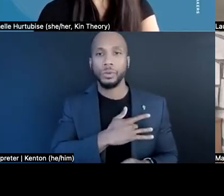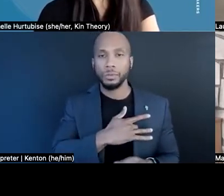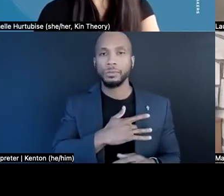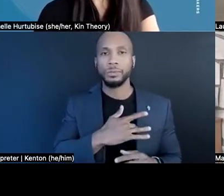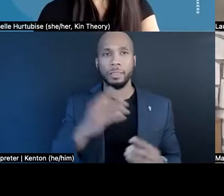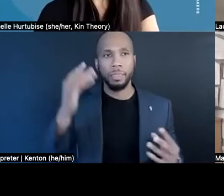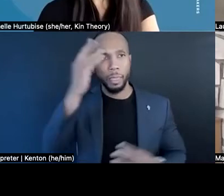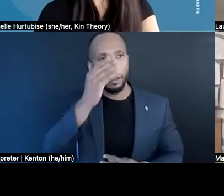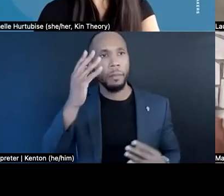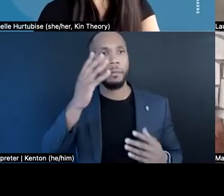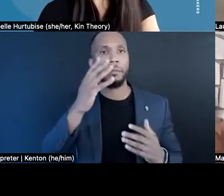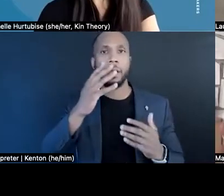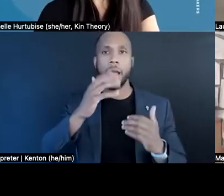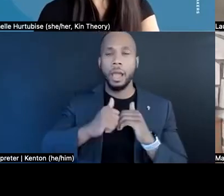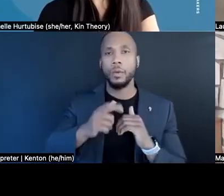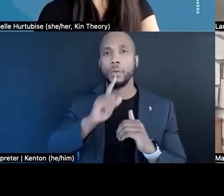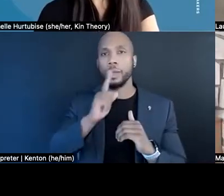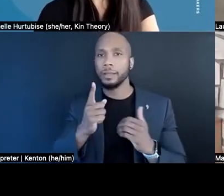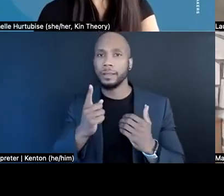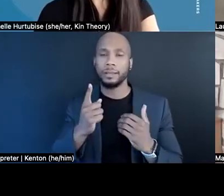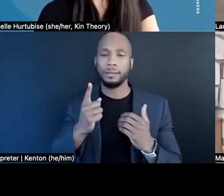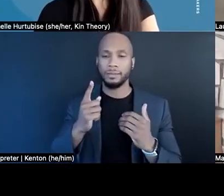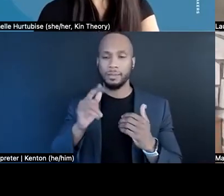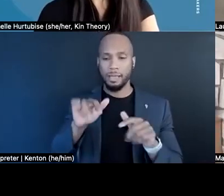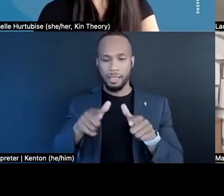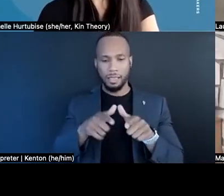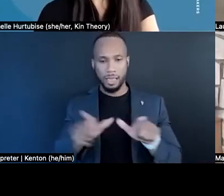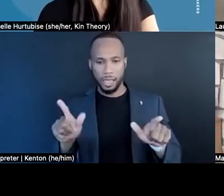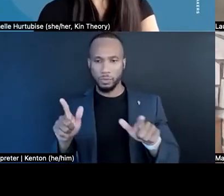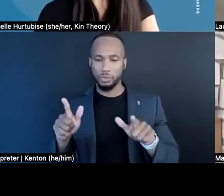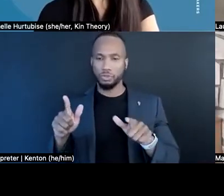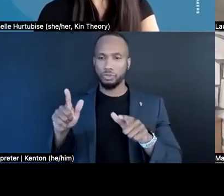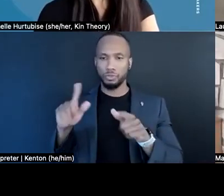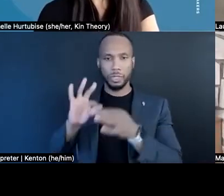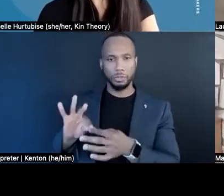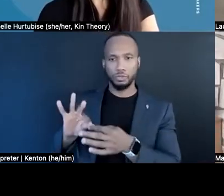cómo integrar en ese lenguaje cinematográfico